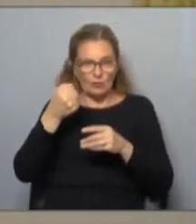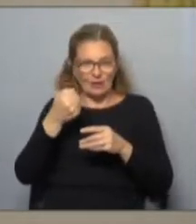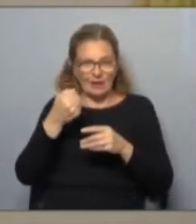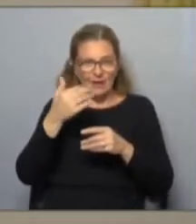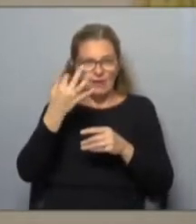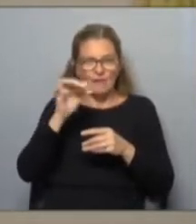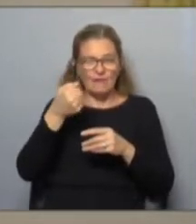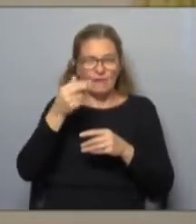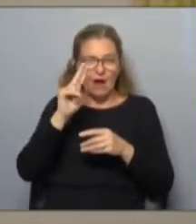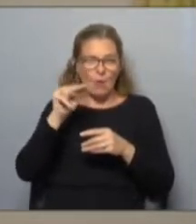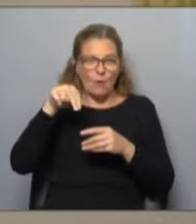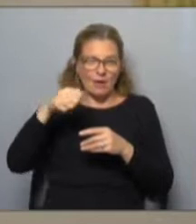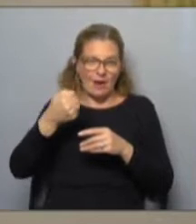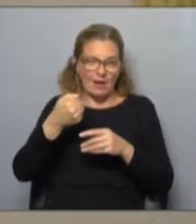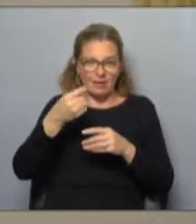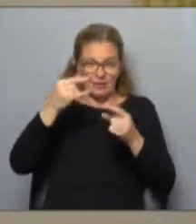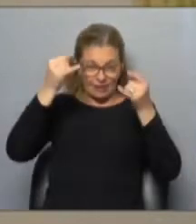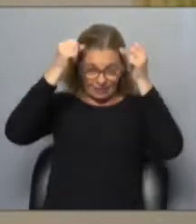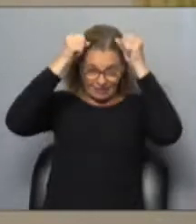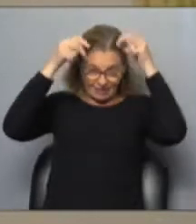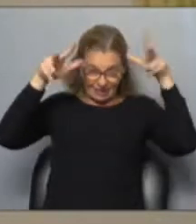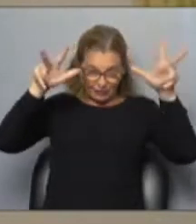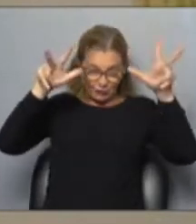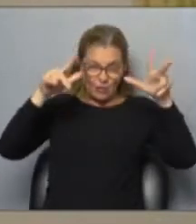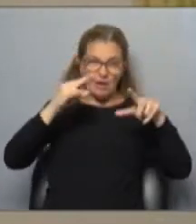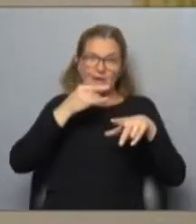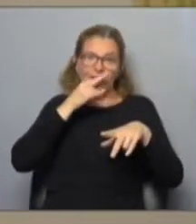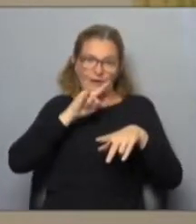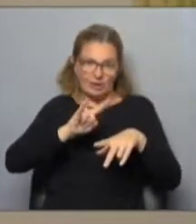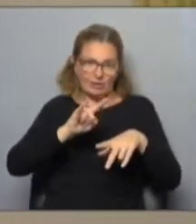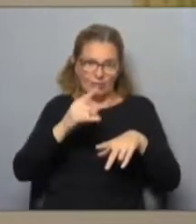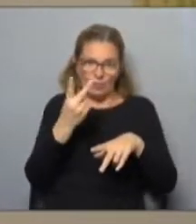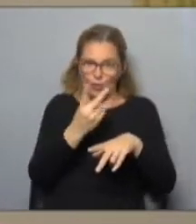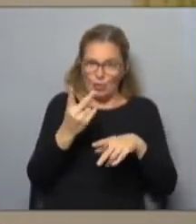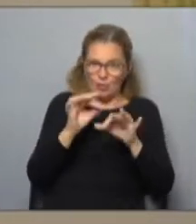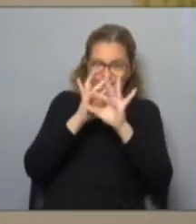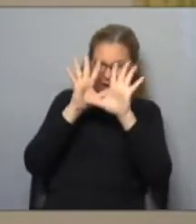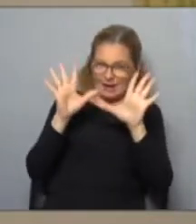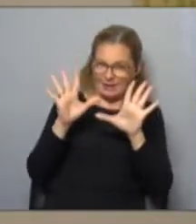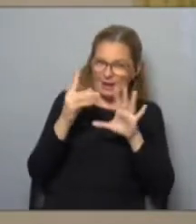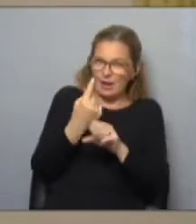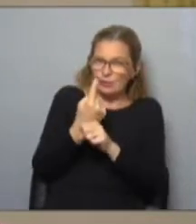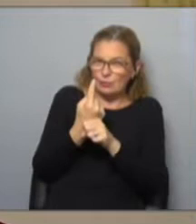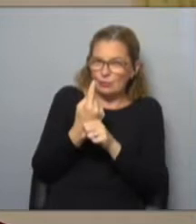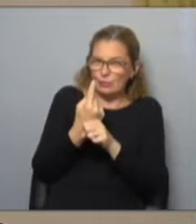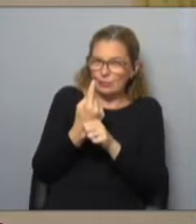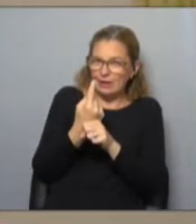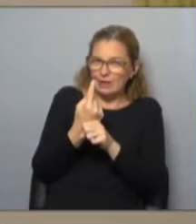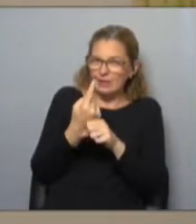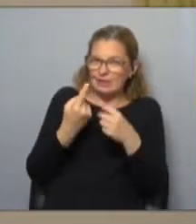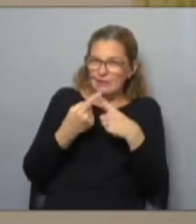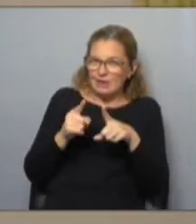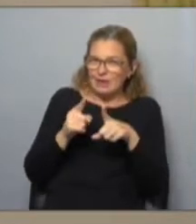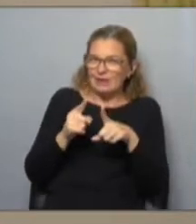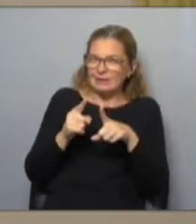especies de fauna, las más emblemáticas, capaz que son el ceroaxis, el jabalí, esas son como dos claras, hay una que es una cosa es ser exótica, otra cosa es ser